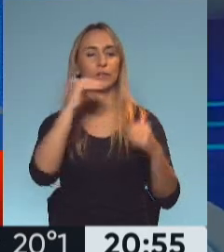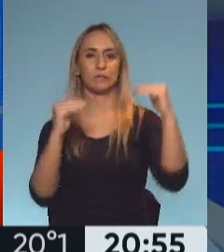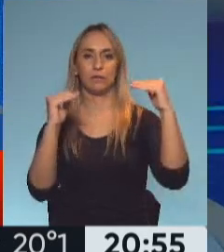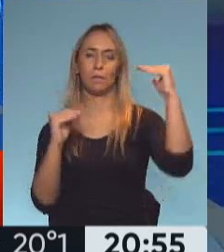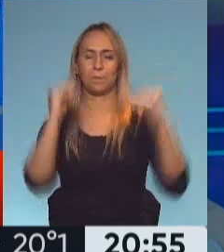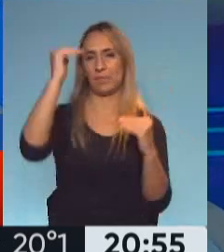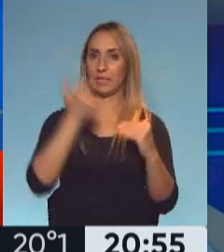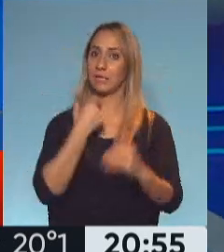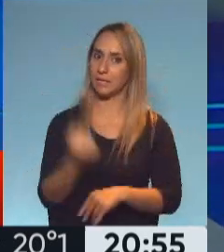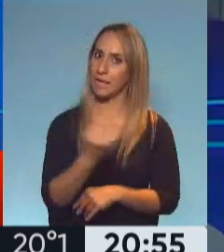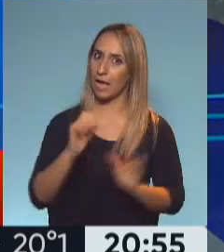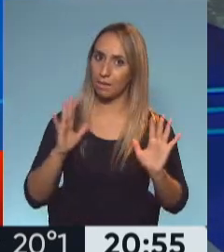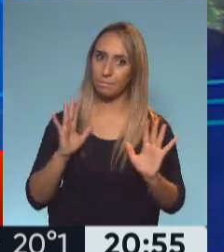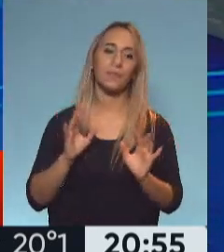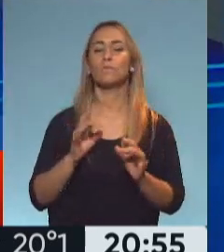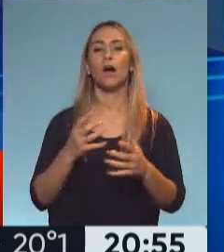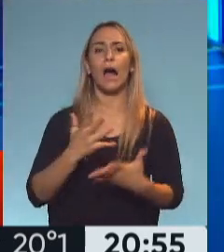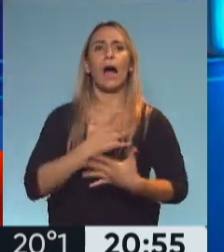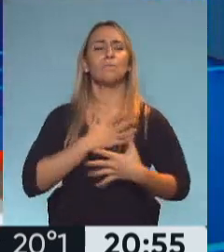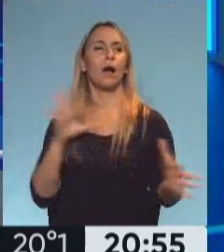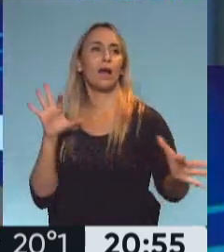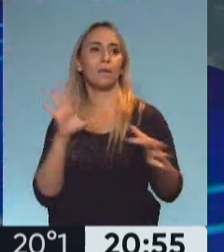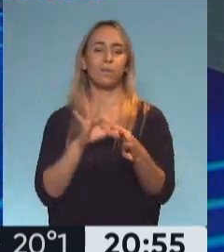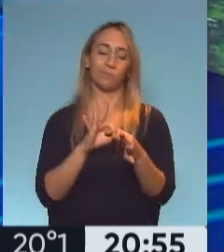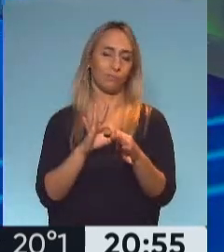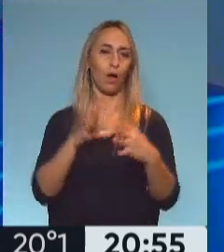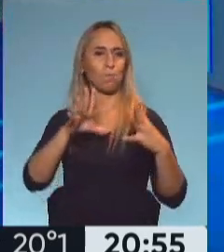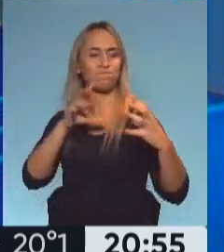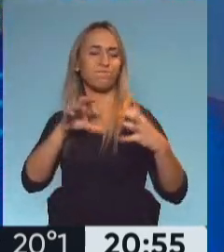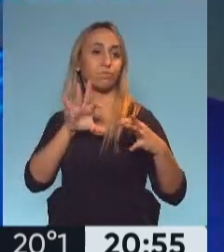el amor, pero sí los unirá el rival y el espanto, y mientras se arma un frente tremendo en el mundo. Gracias, Ayelén.